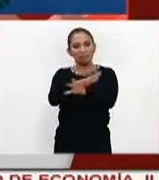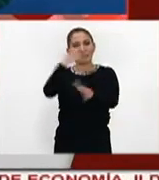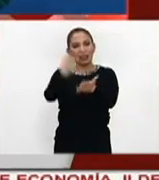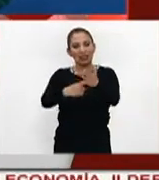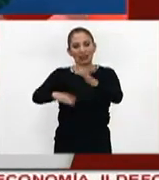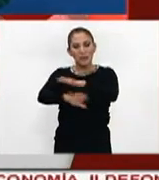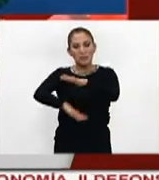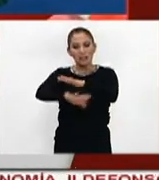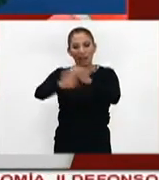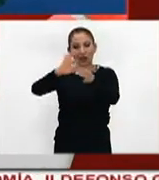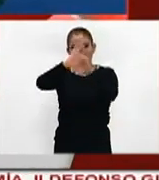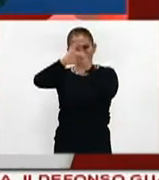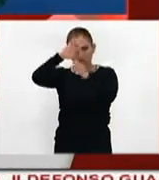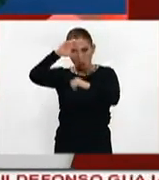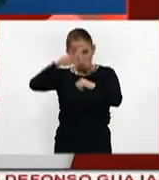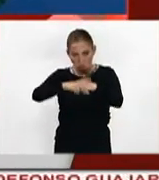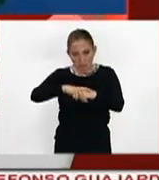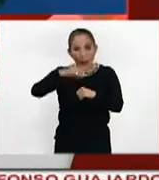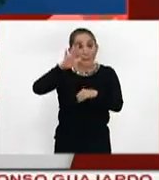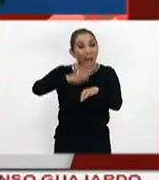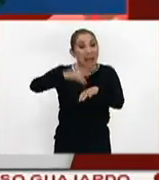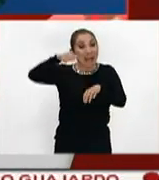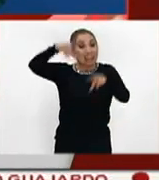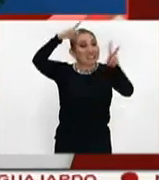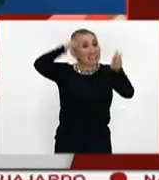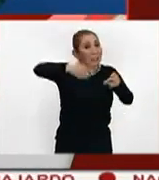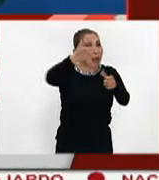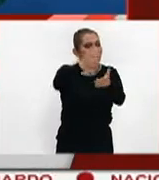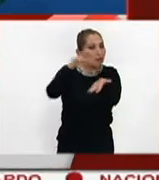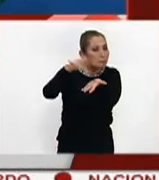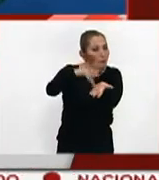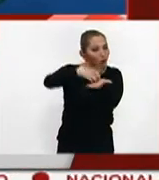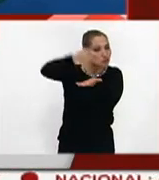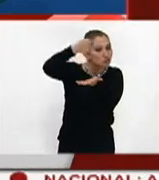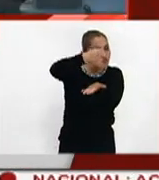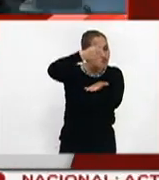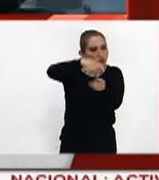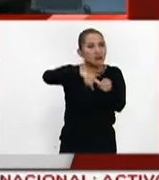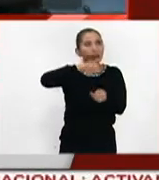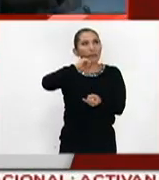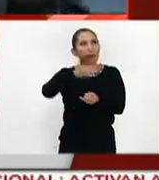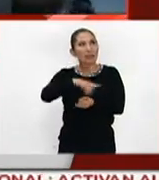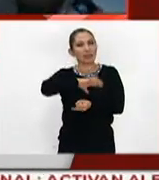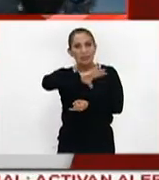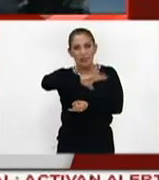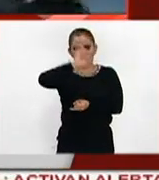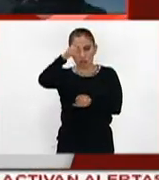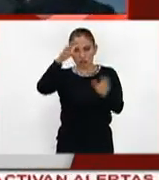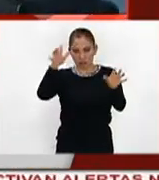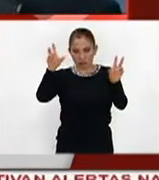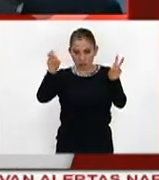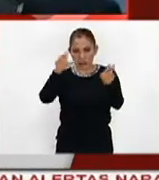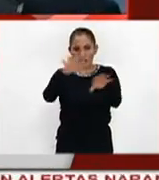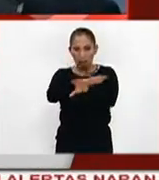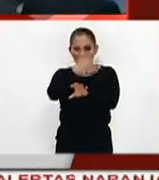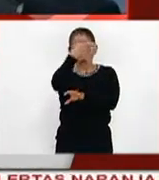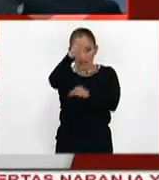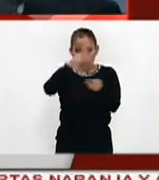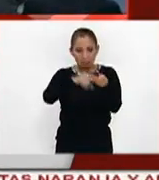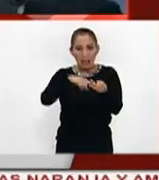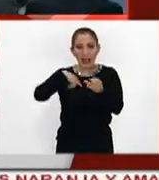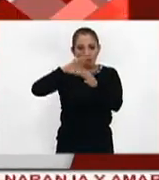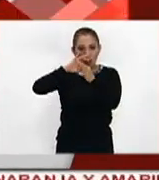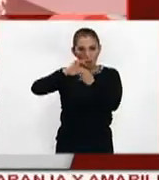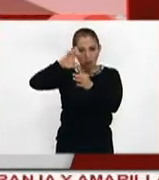estructurales que necesita la Unión Europea, principalmente en temas de financiamiento. También tenemos los temas de cambio climático en la